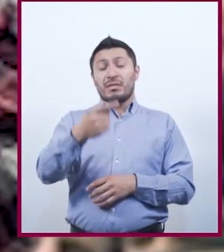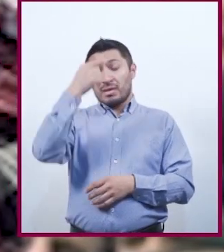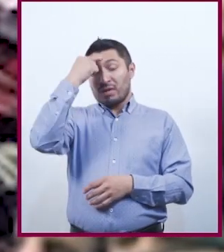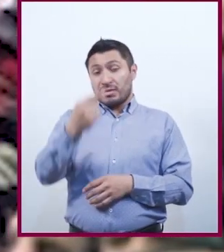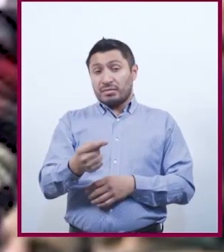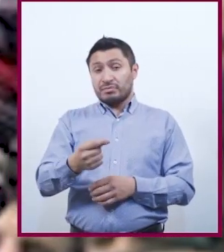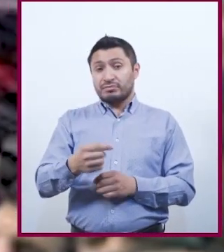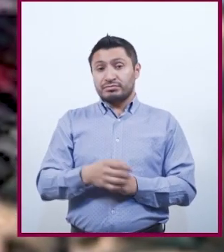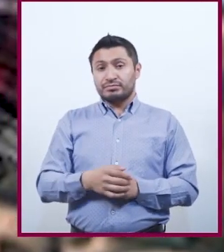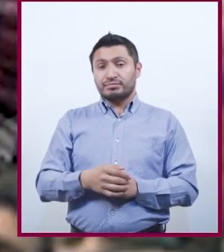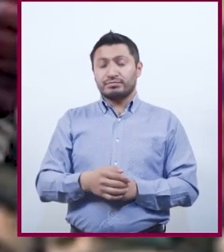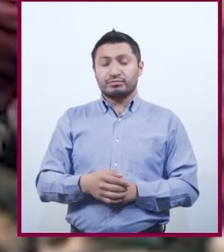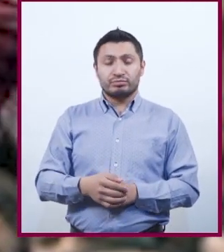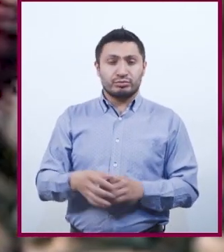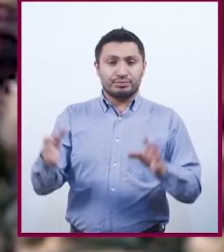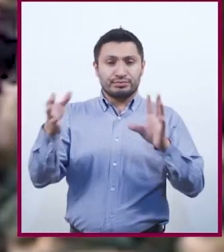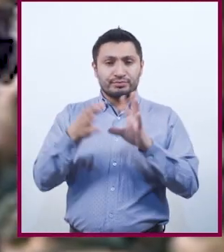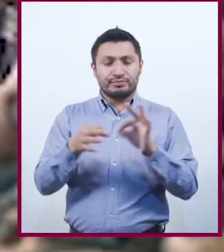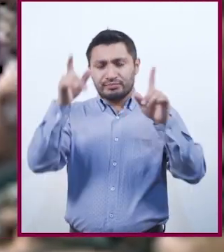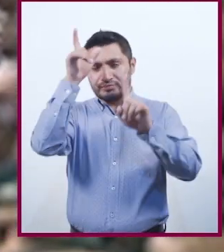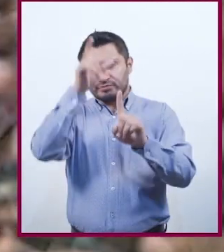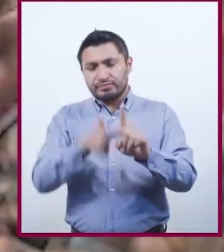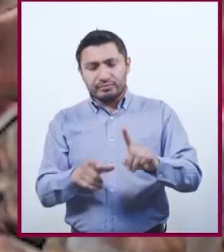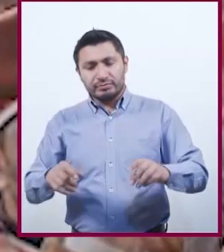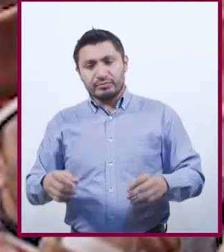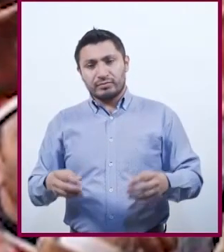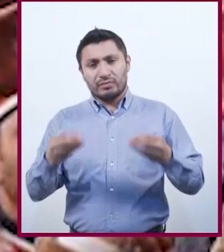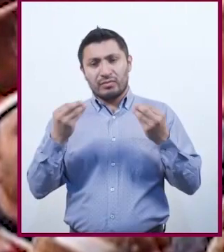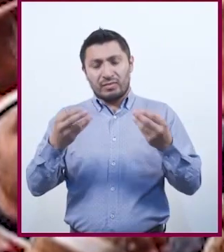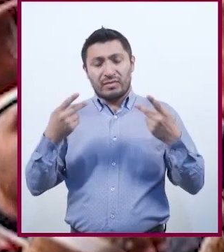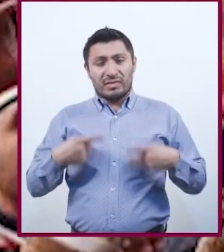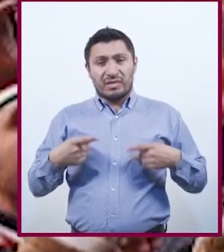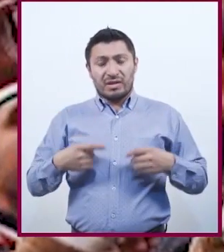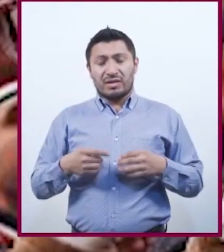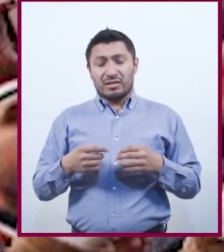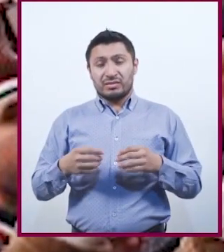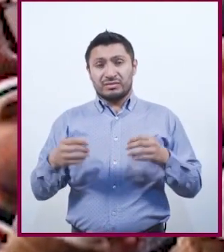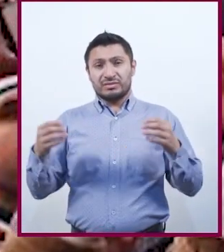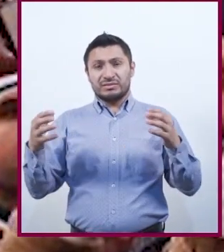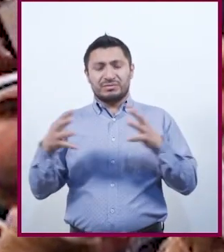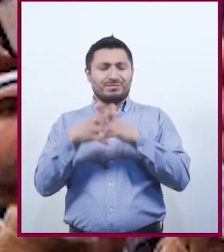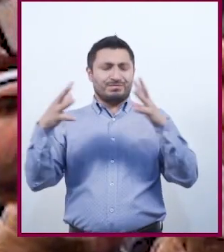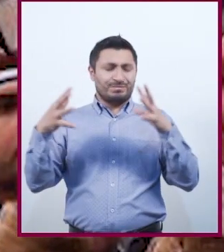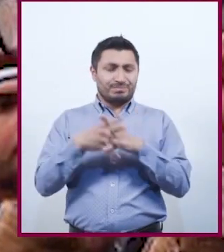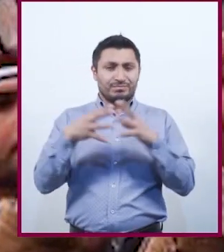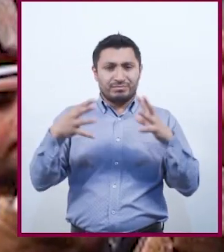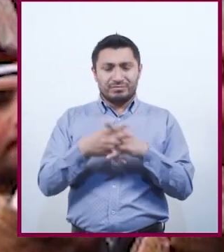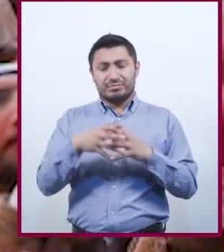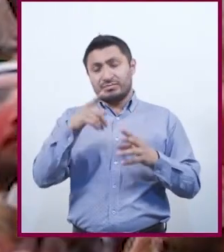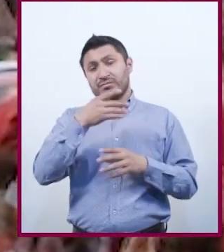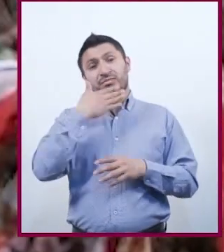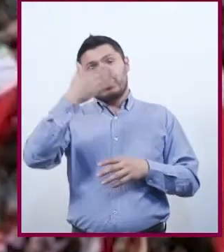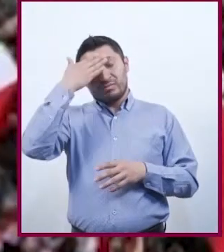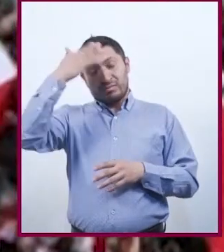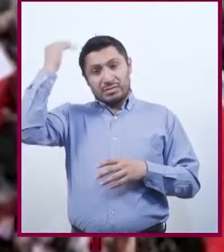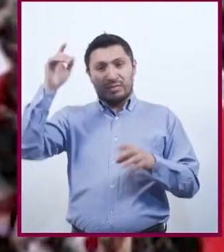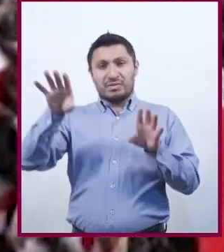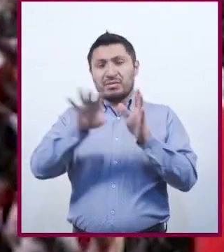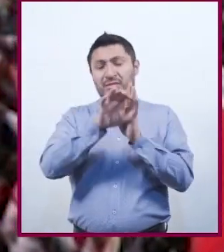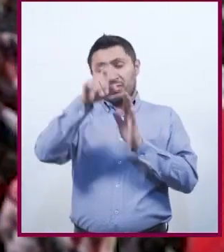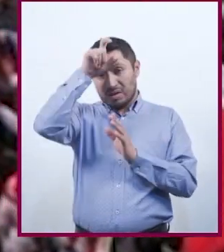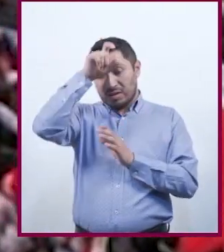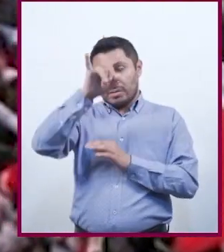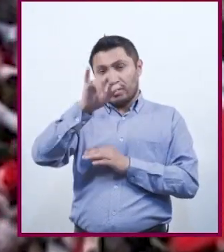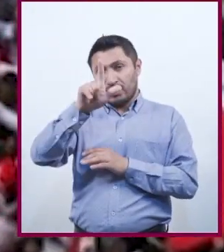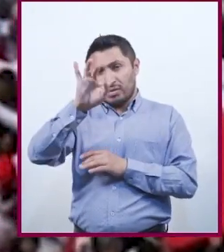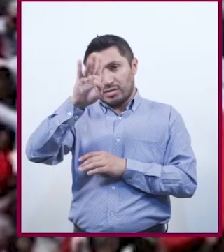usó para describir a las sublevaciones masivas que estallaron en diversos países de mayoría árabe, como